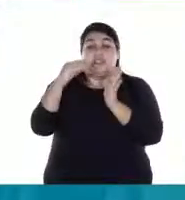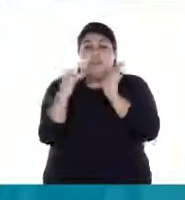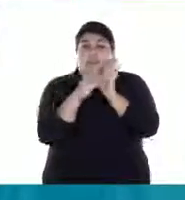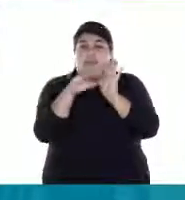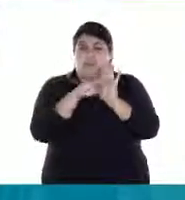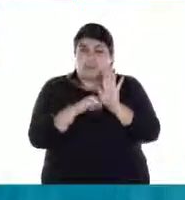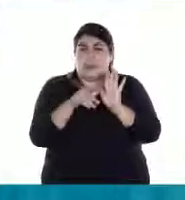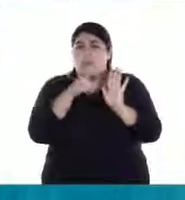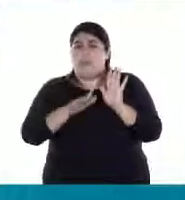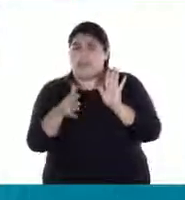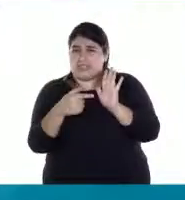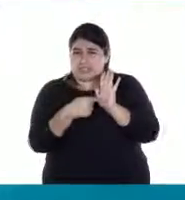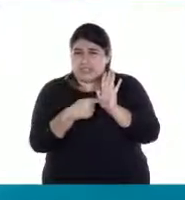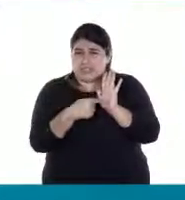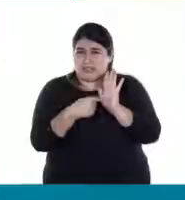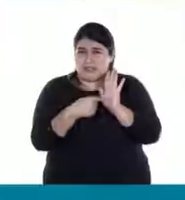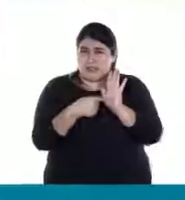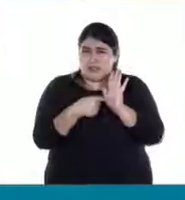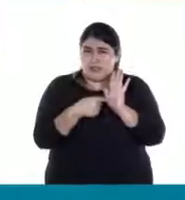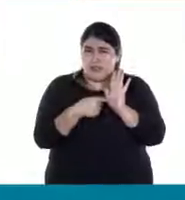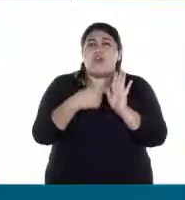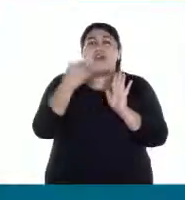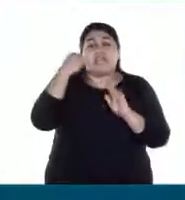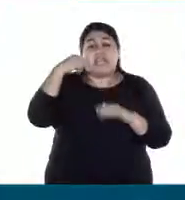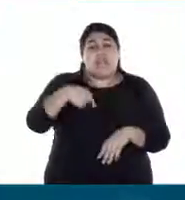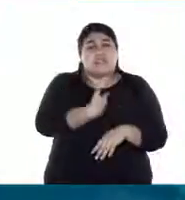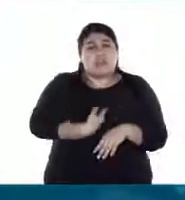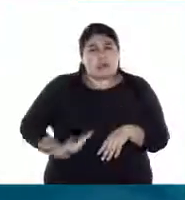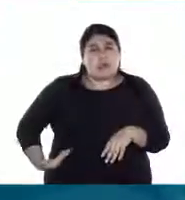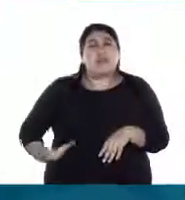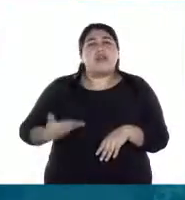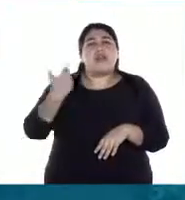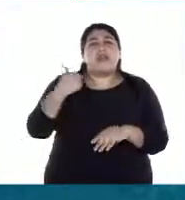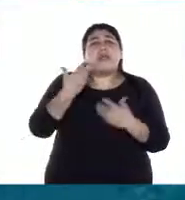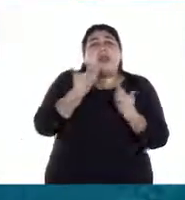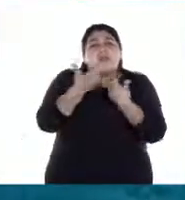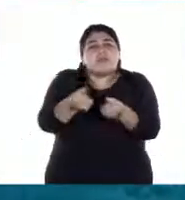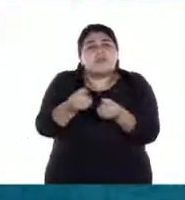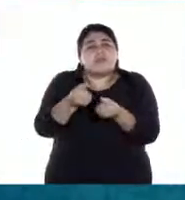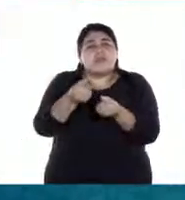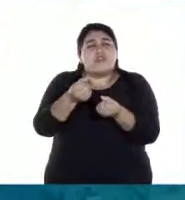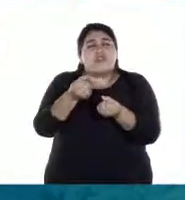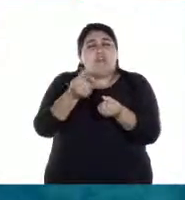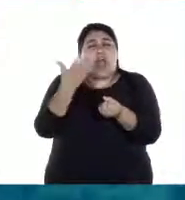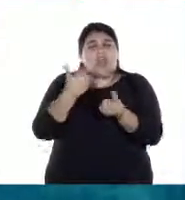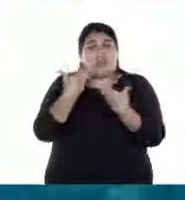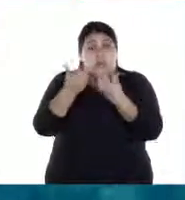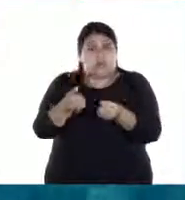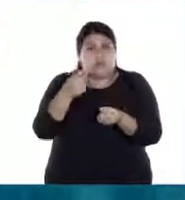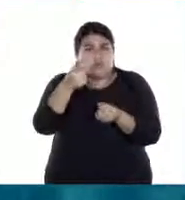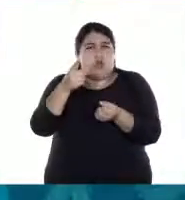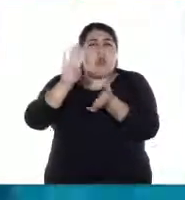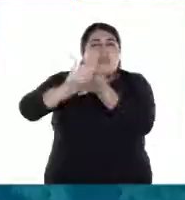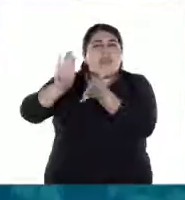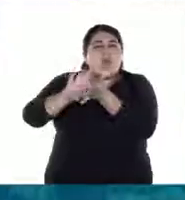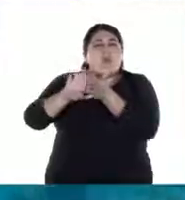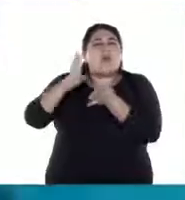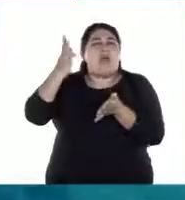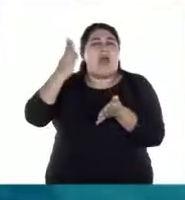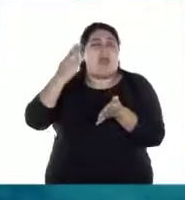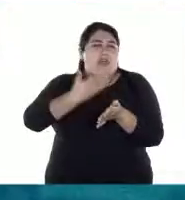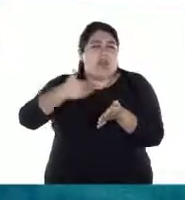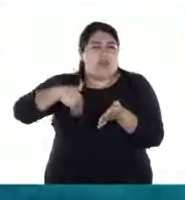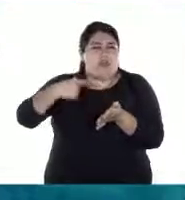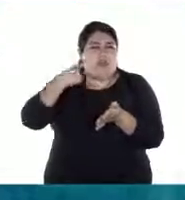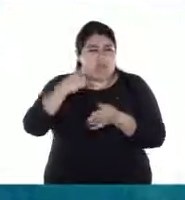similar a la cláusula Cipaya que este gobierno avaló también para la fraudulenta deuda externa con los acreedores internacionales.